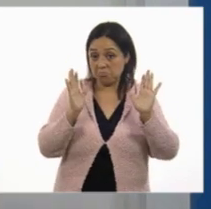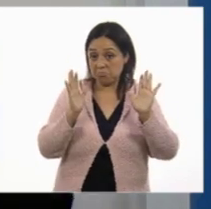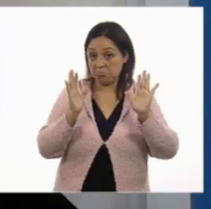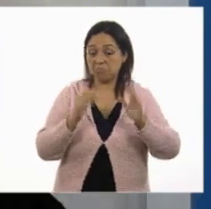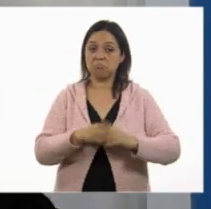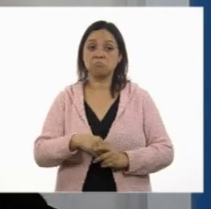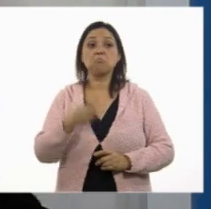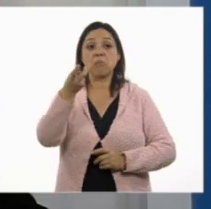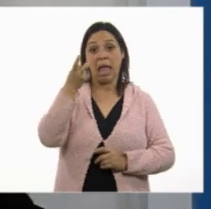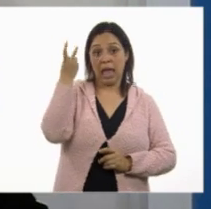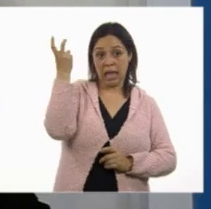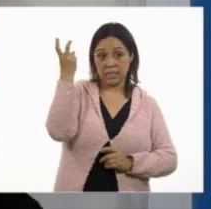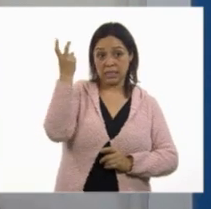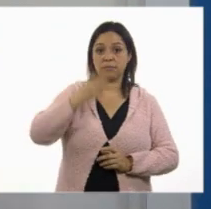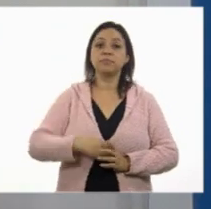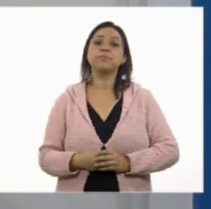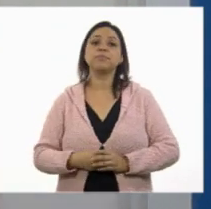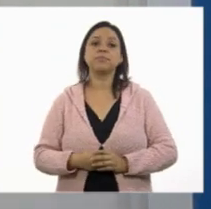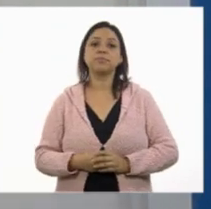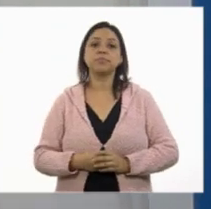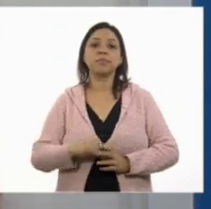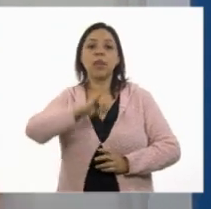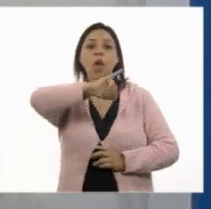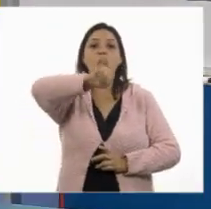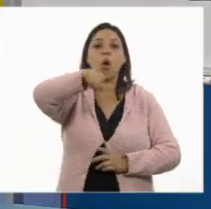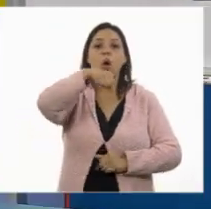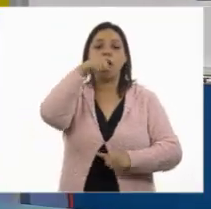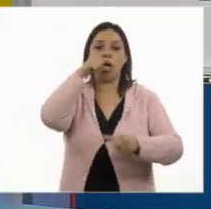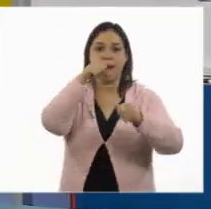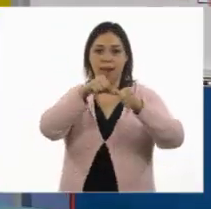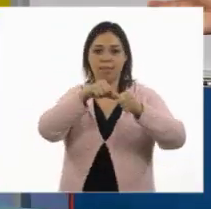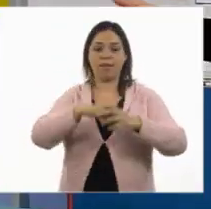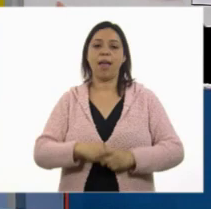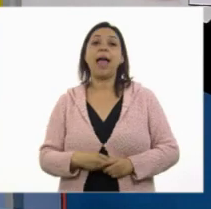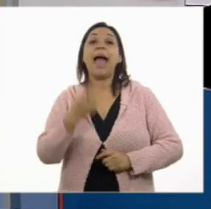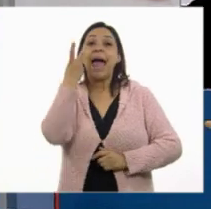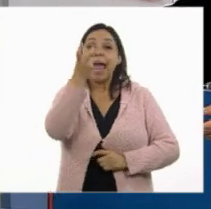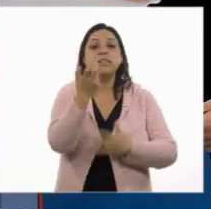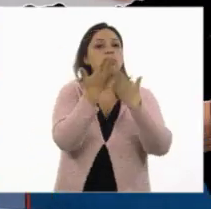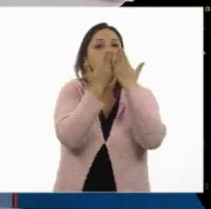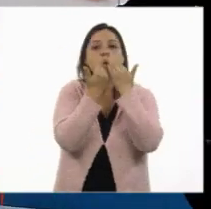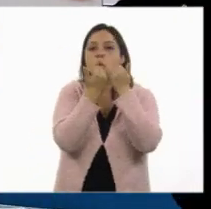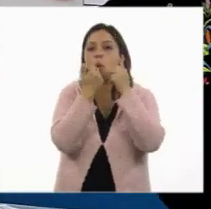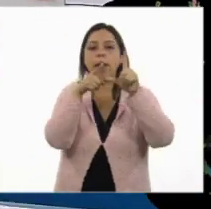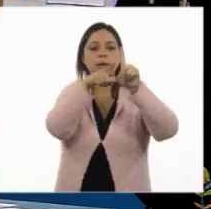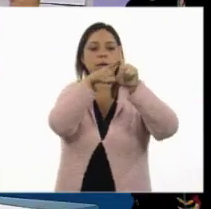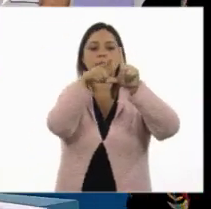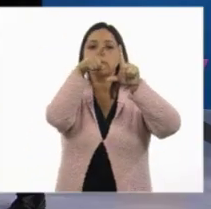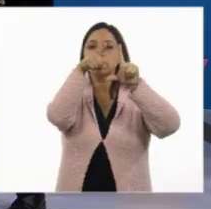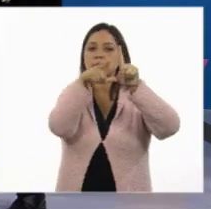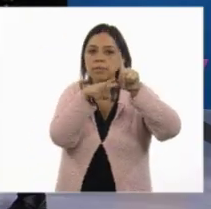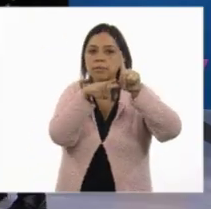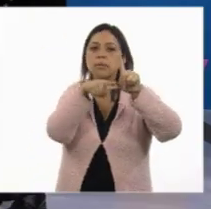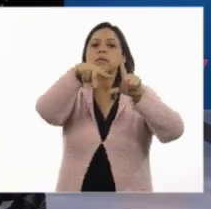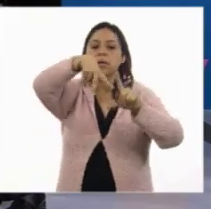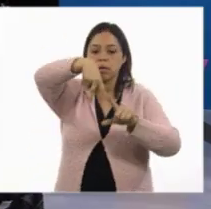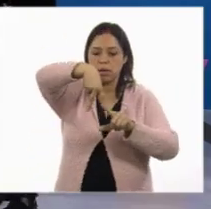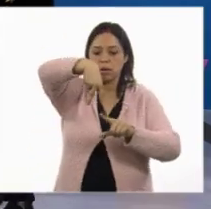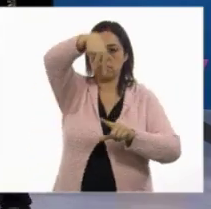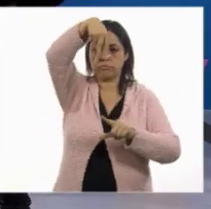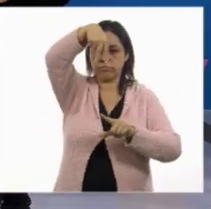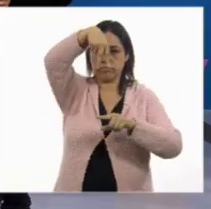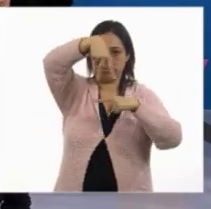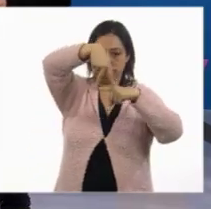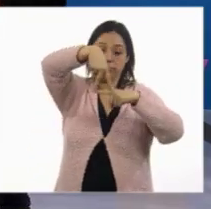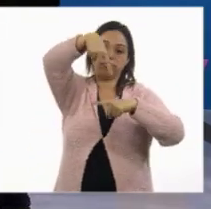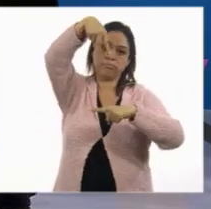Sí, la J. Muy bien, no tiene ángulo recto, tiene dos lados iguales, perfecto, muy bien. ¿Cuál más,